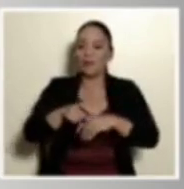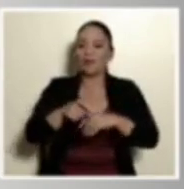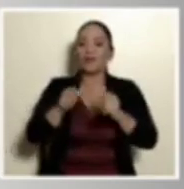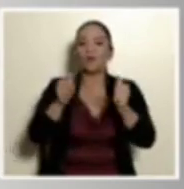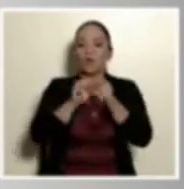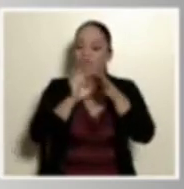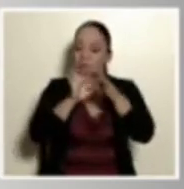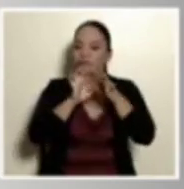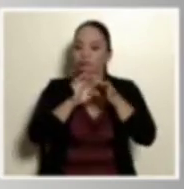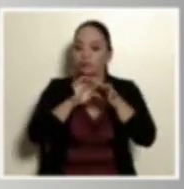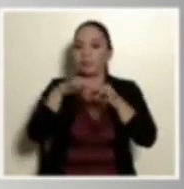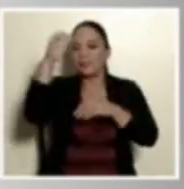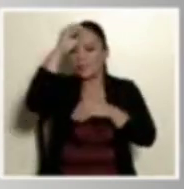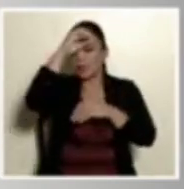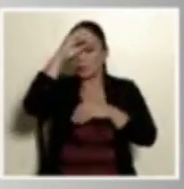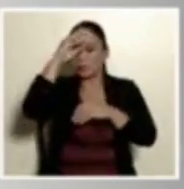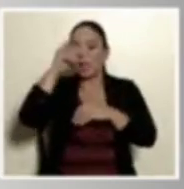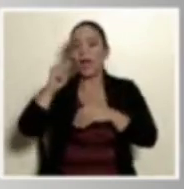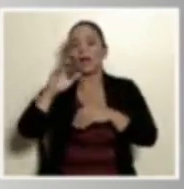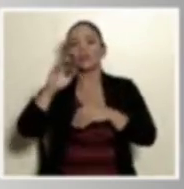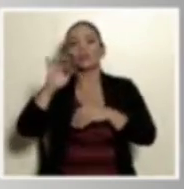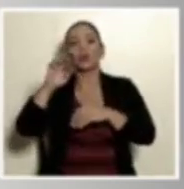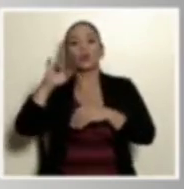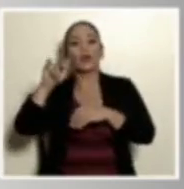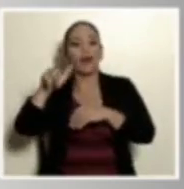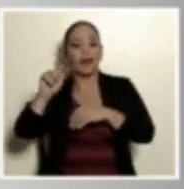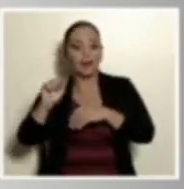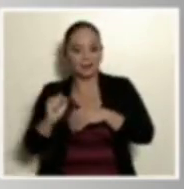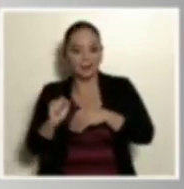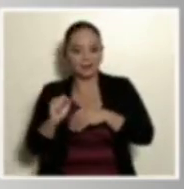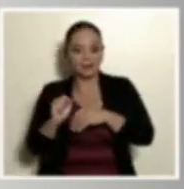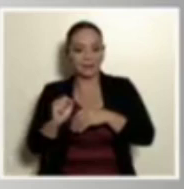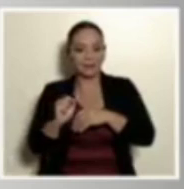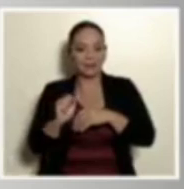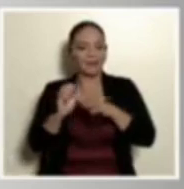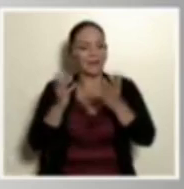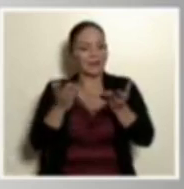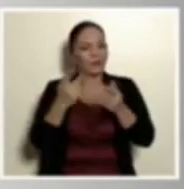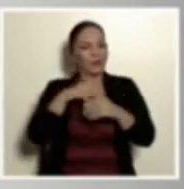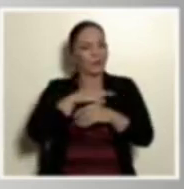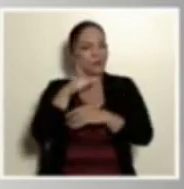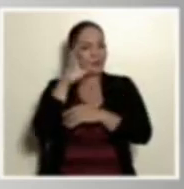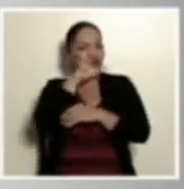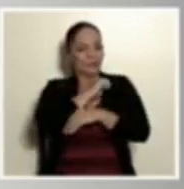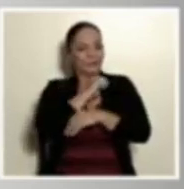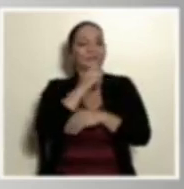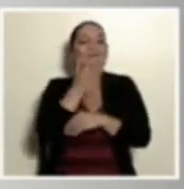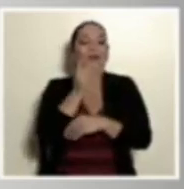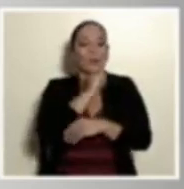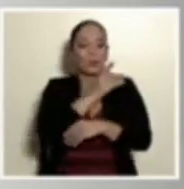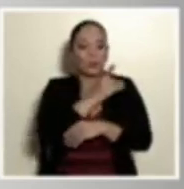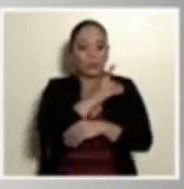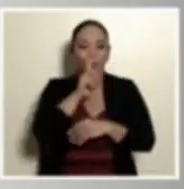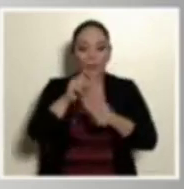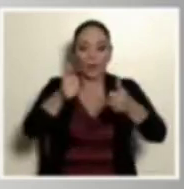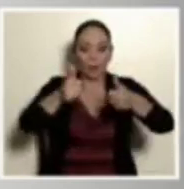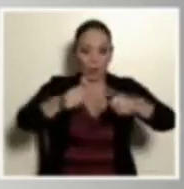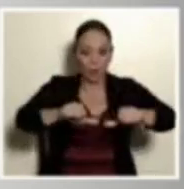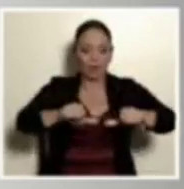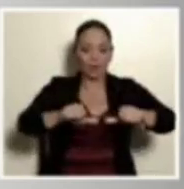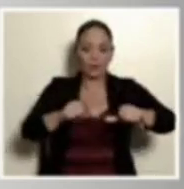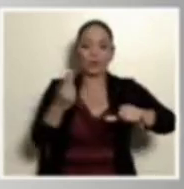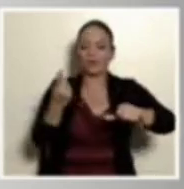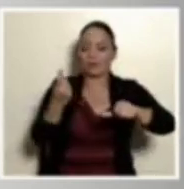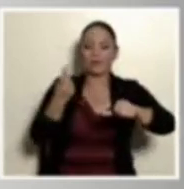actuariales. Pues, ¿cómo descubrimos qué era lo que había pasado? En un acuerdo de Junta Directiva de